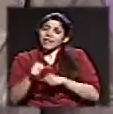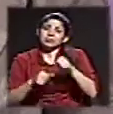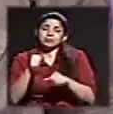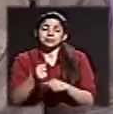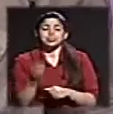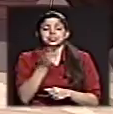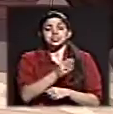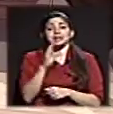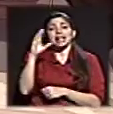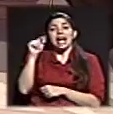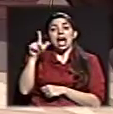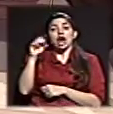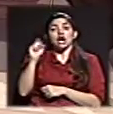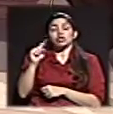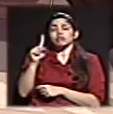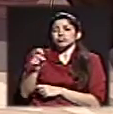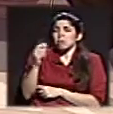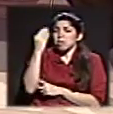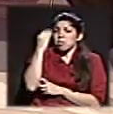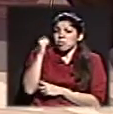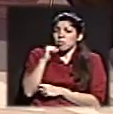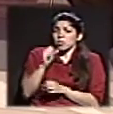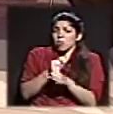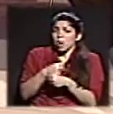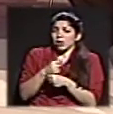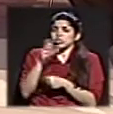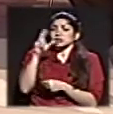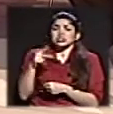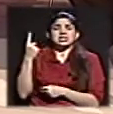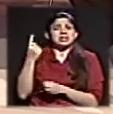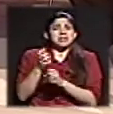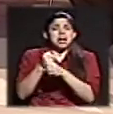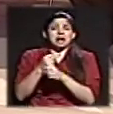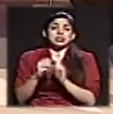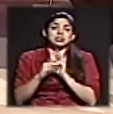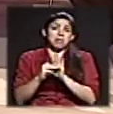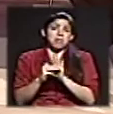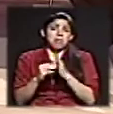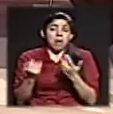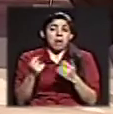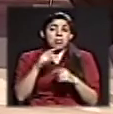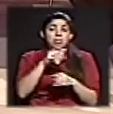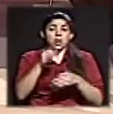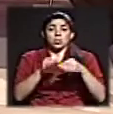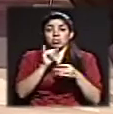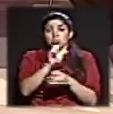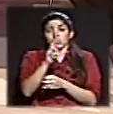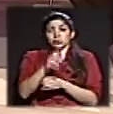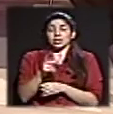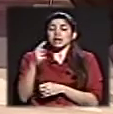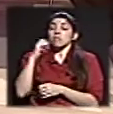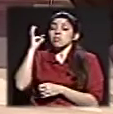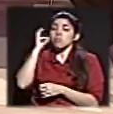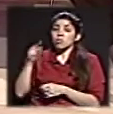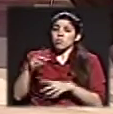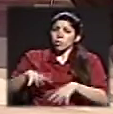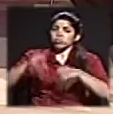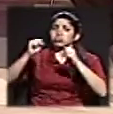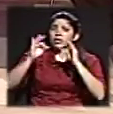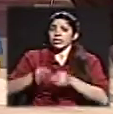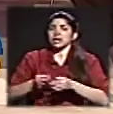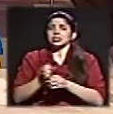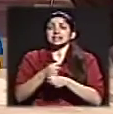de Alajuelita, pregunta, ¿por qué no hacen lo que en Costa Rica se hace todo el tiempo, lo que está de moda según el orden jurídico de Costa Rica? Que las mujeres tomen la